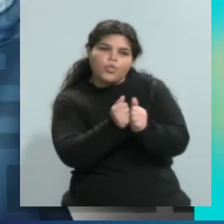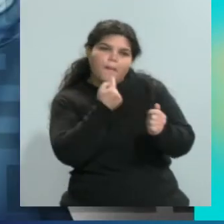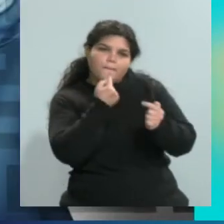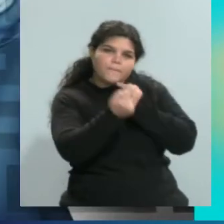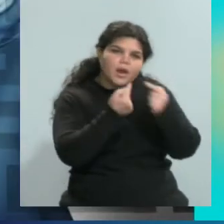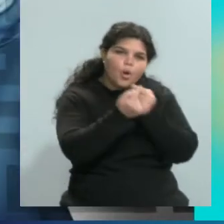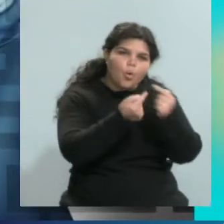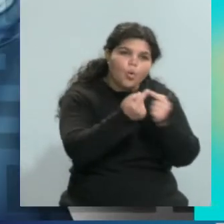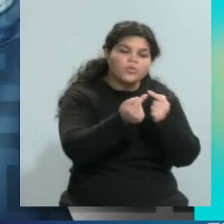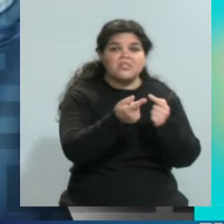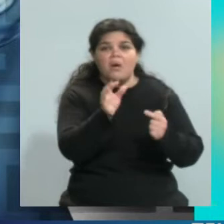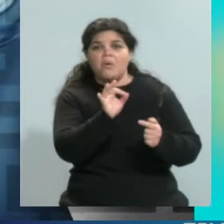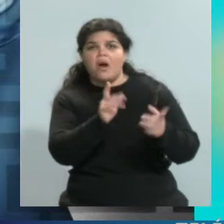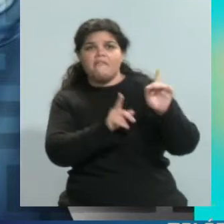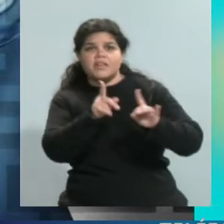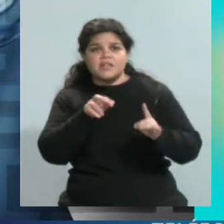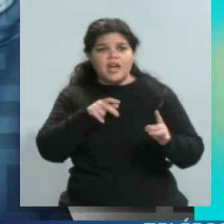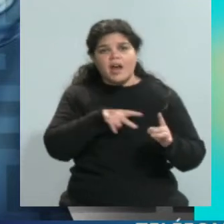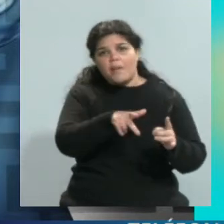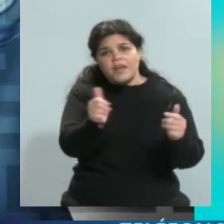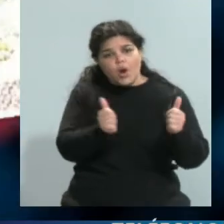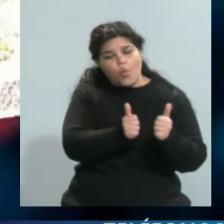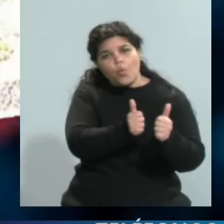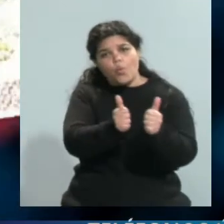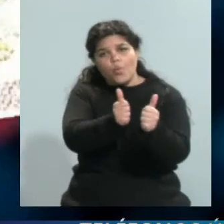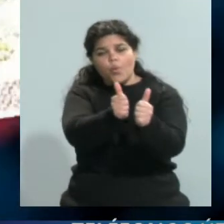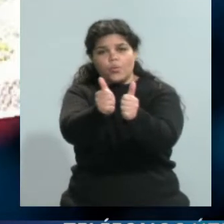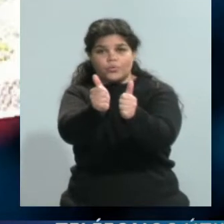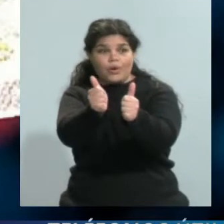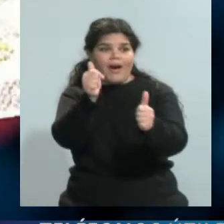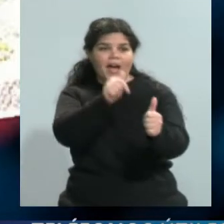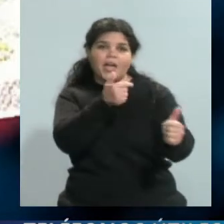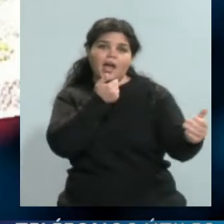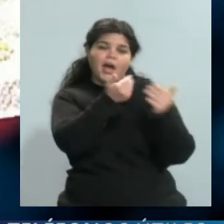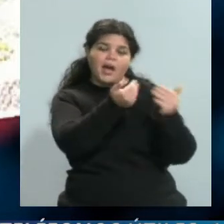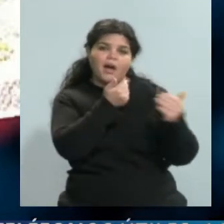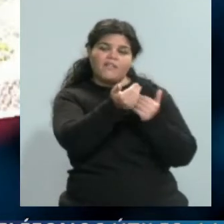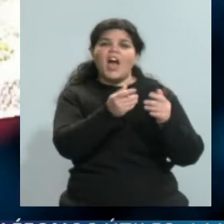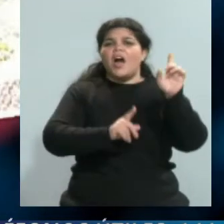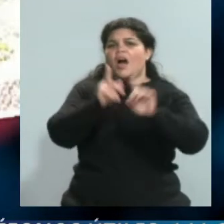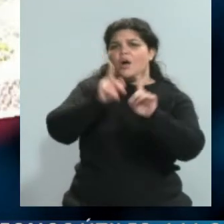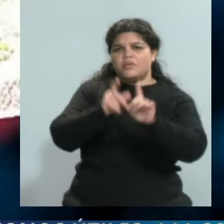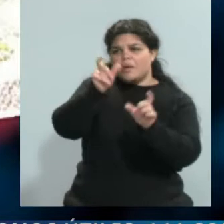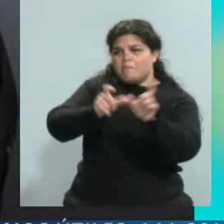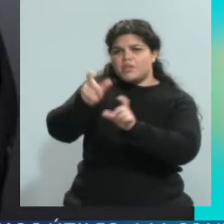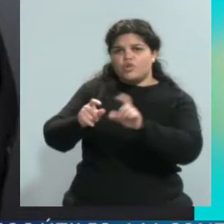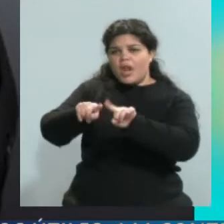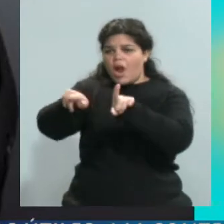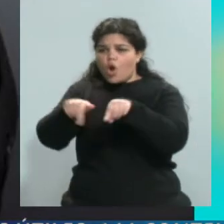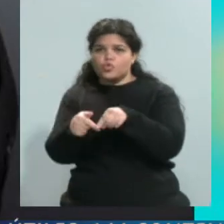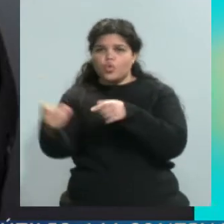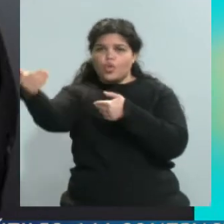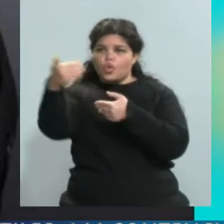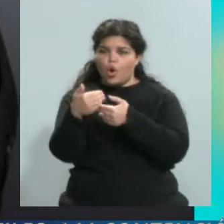salir a caminar juntos, hacer ver, charlar, son estilos, ¿no? Hay otros que lo hacen en consultorías permanentes y en esto yo personalmente